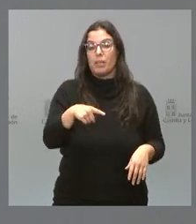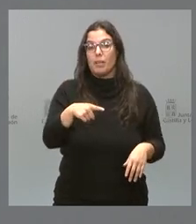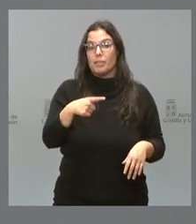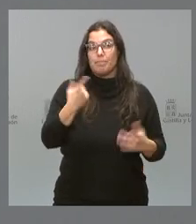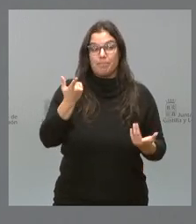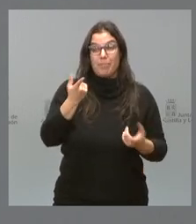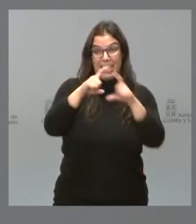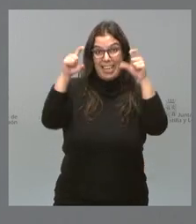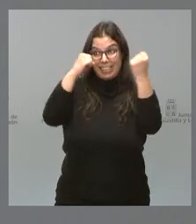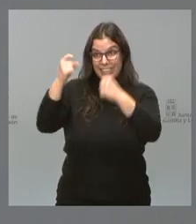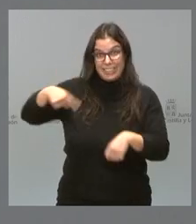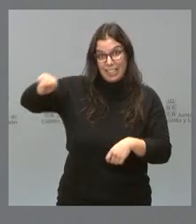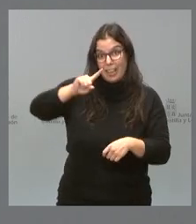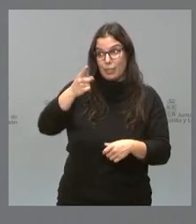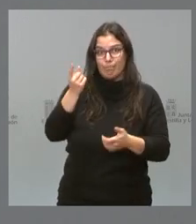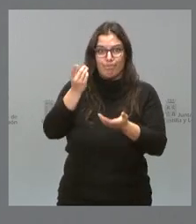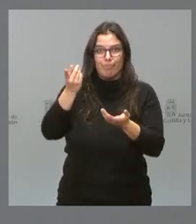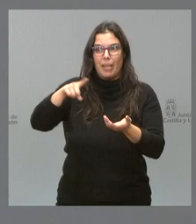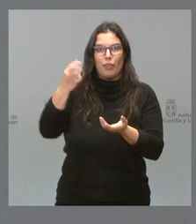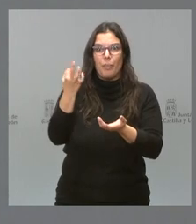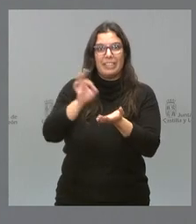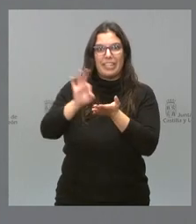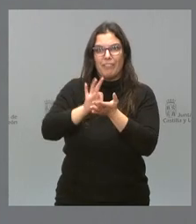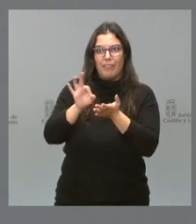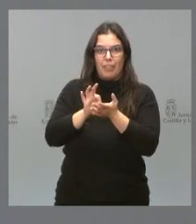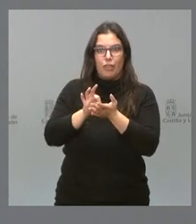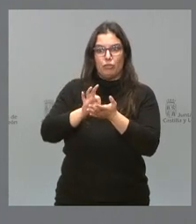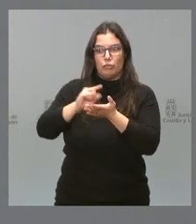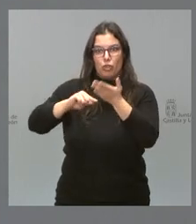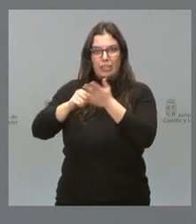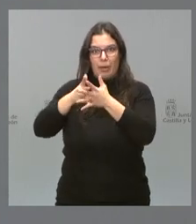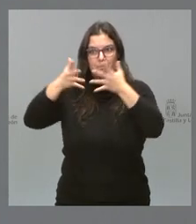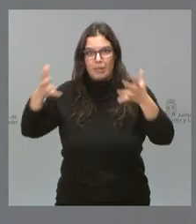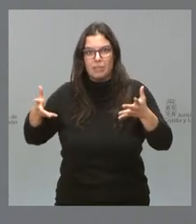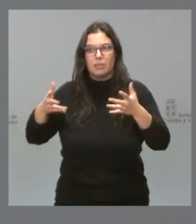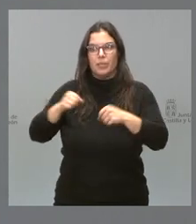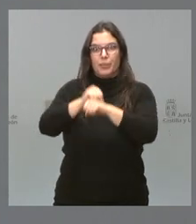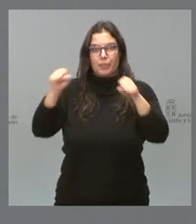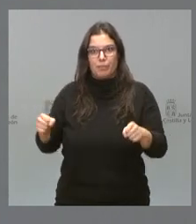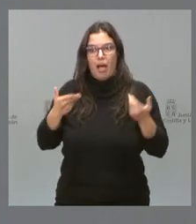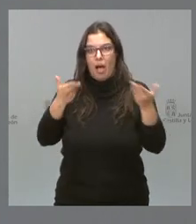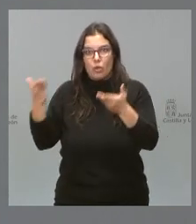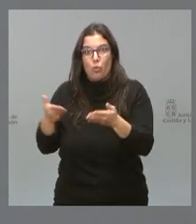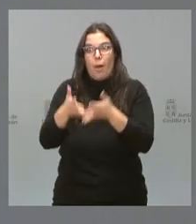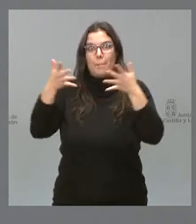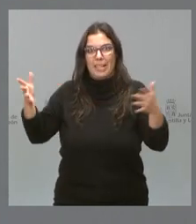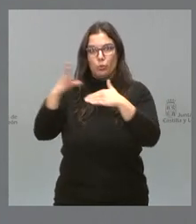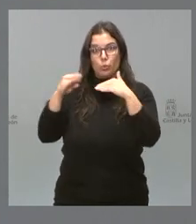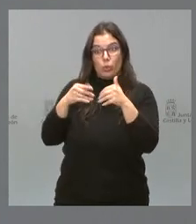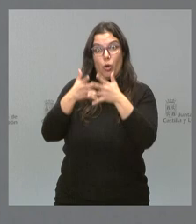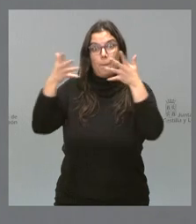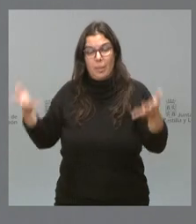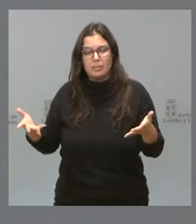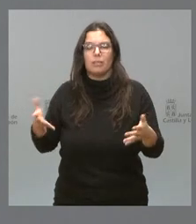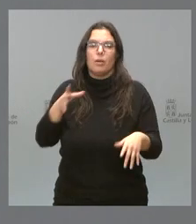de estas entidades han tenido que reforzar sus servicios prestan más ayudas hay más personas que se dirigen y por tanto